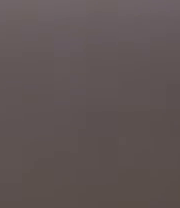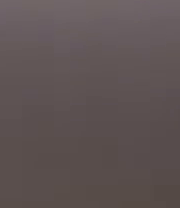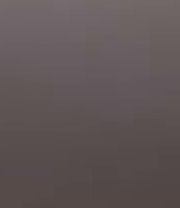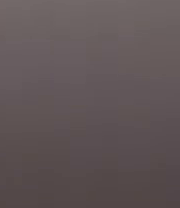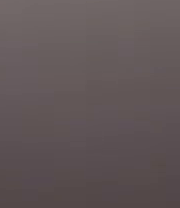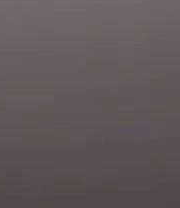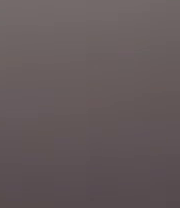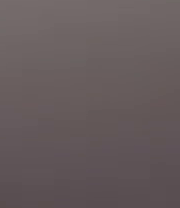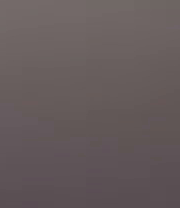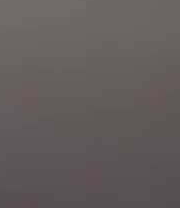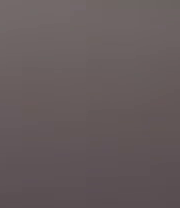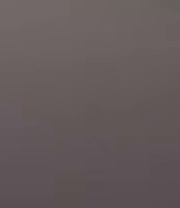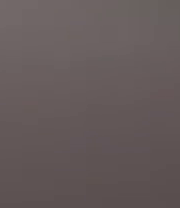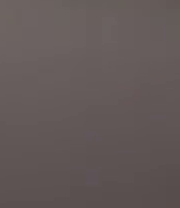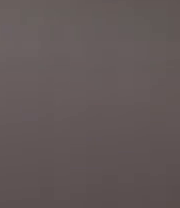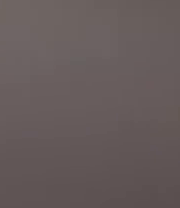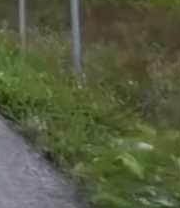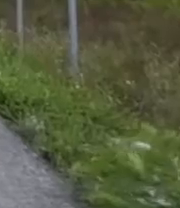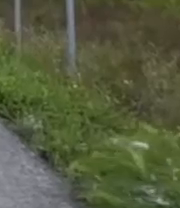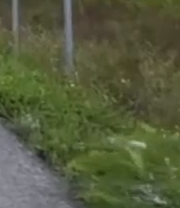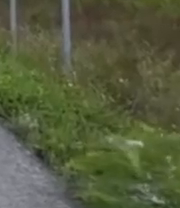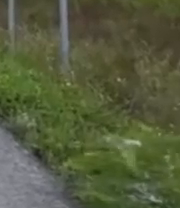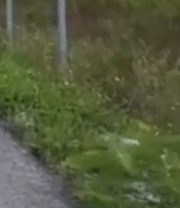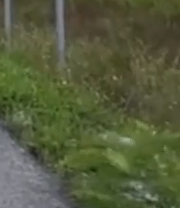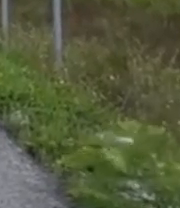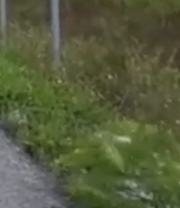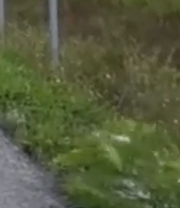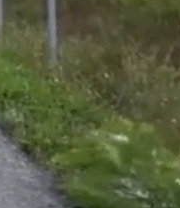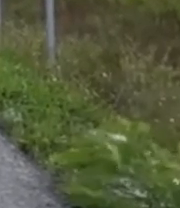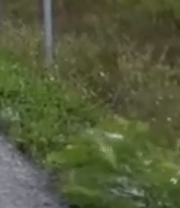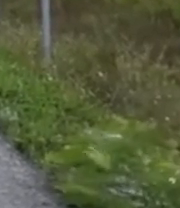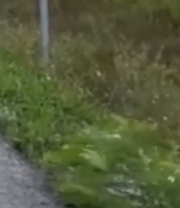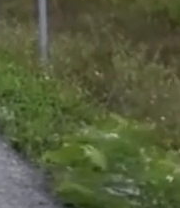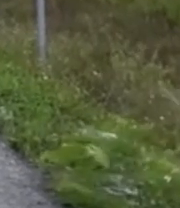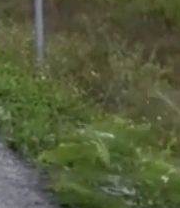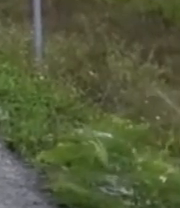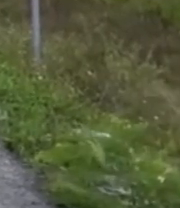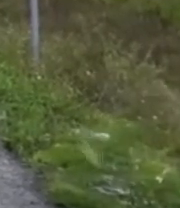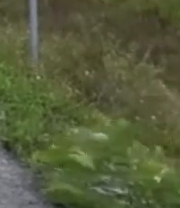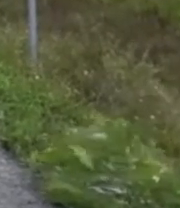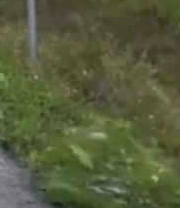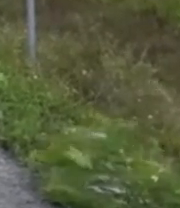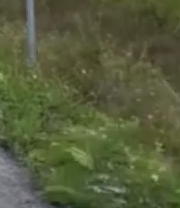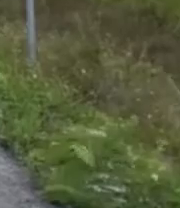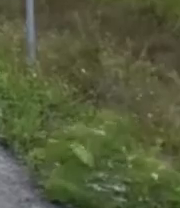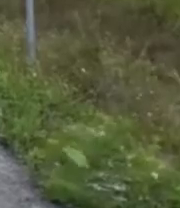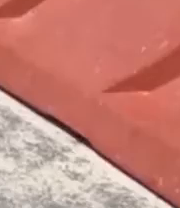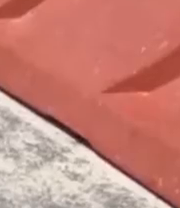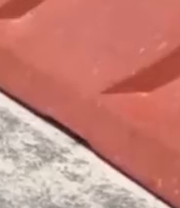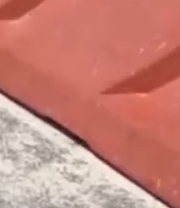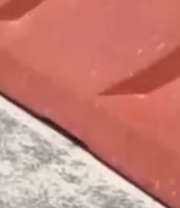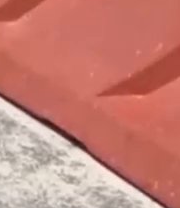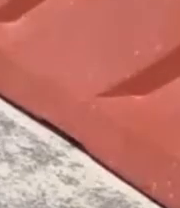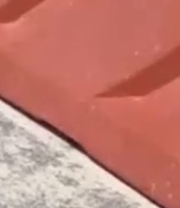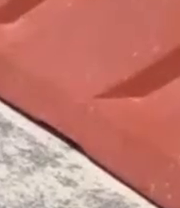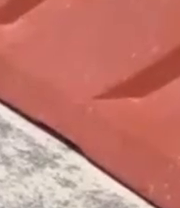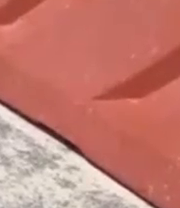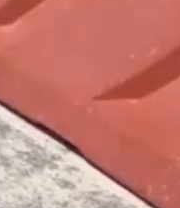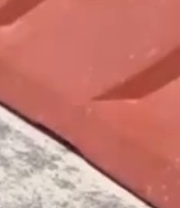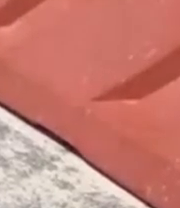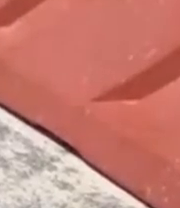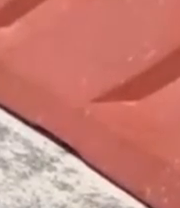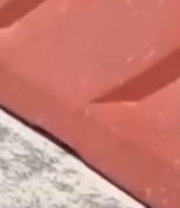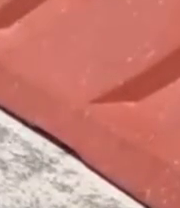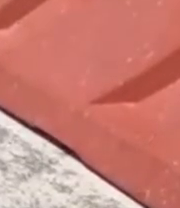concluyó los estudios de suelo del socavón en el trayecto Cancún-Playa del Carmen, específicamente en el kilómetro 307 de